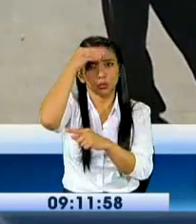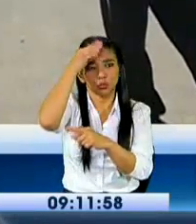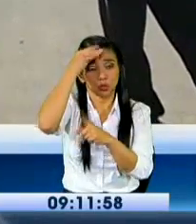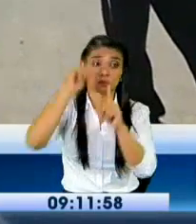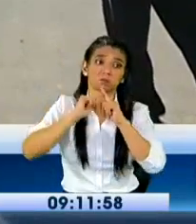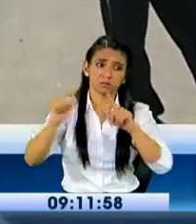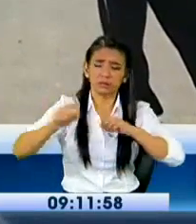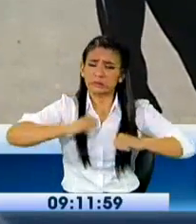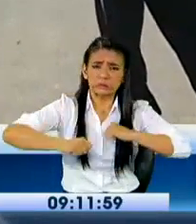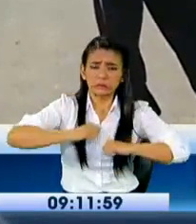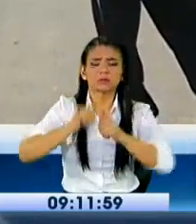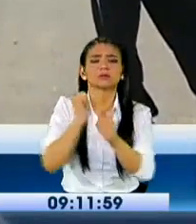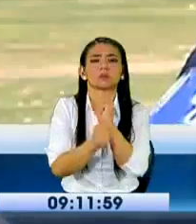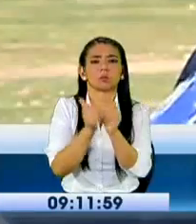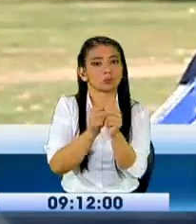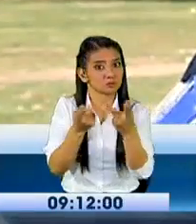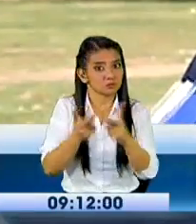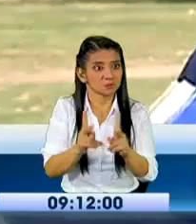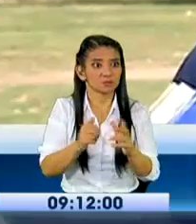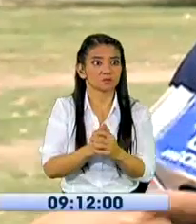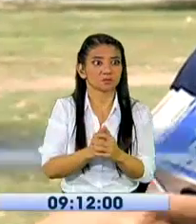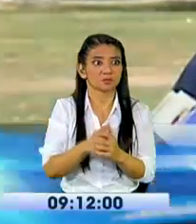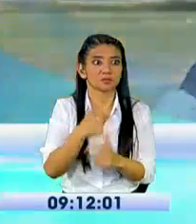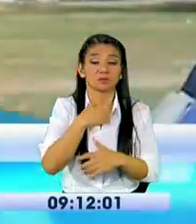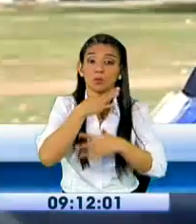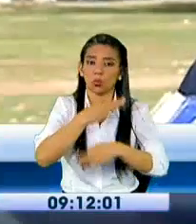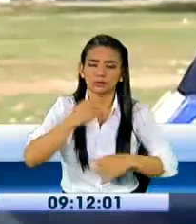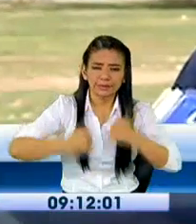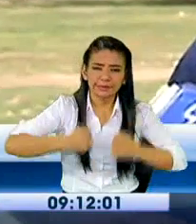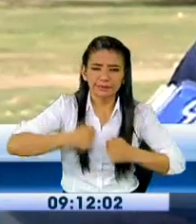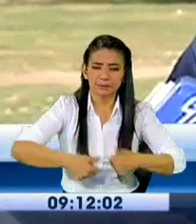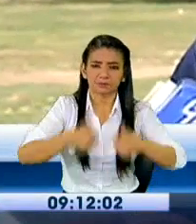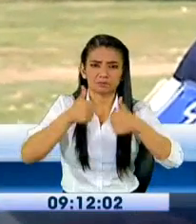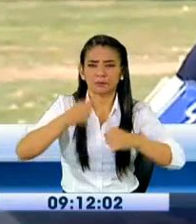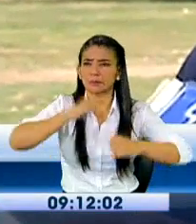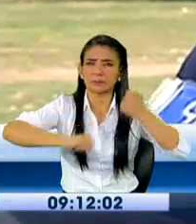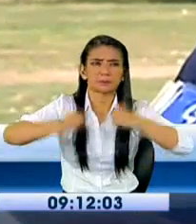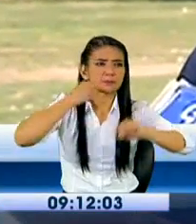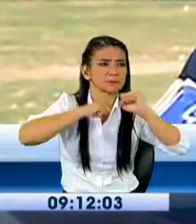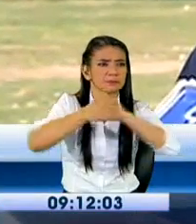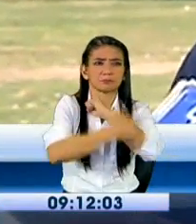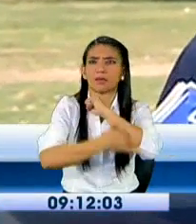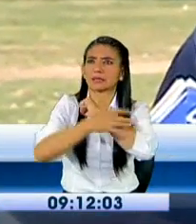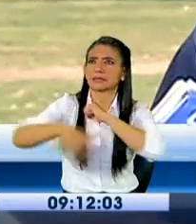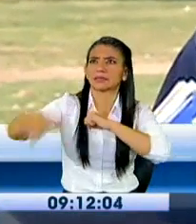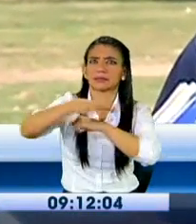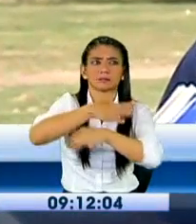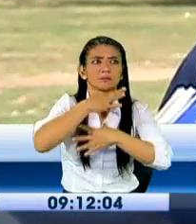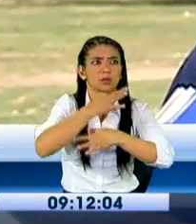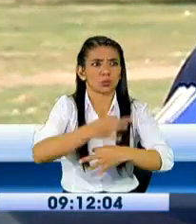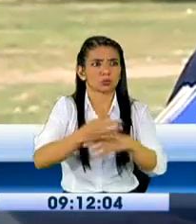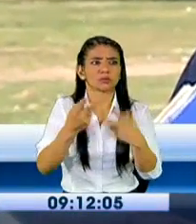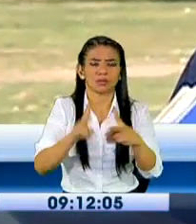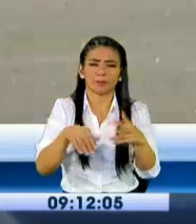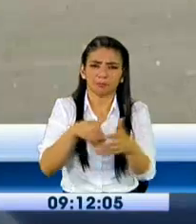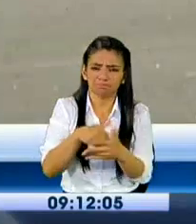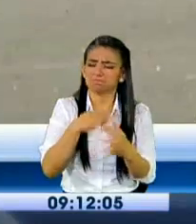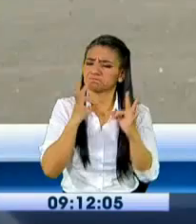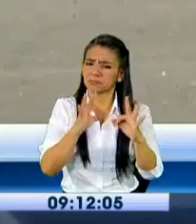tiempo y esfuerzo al deporte. Sí, me gusta correr bien, viajar así, con todos los países así, todo, poner las marcas, todo